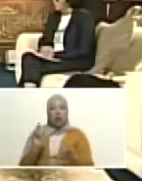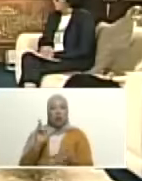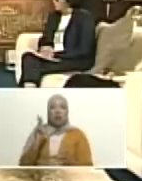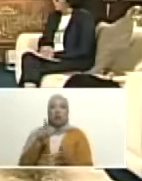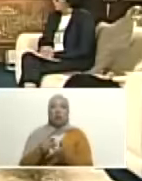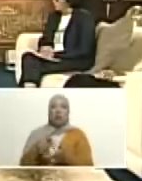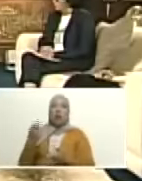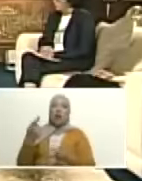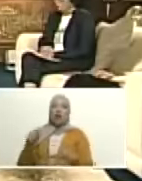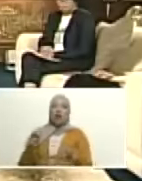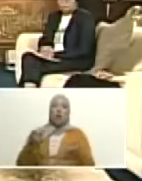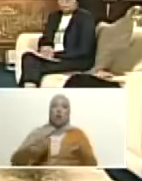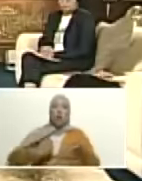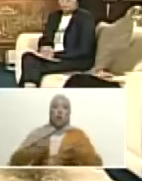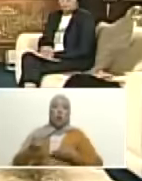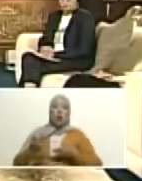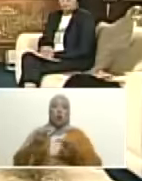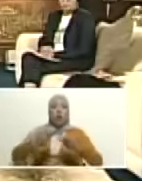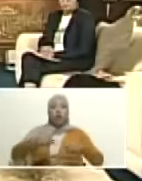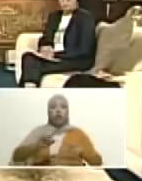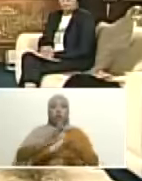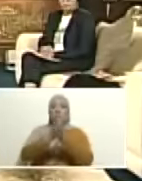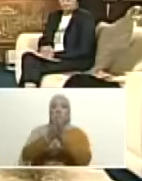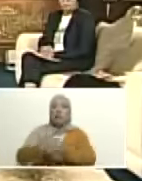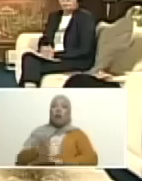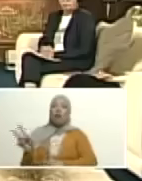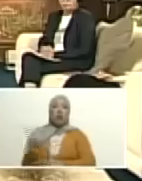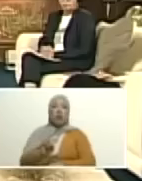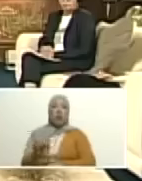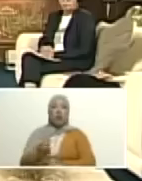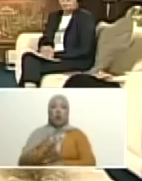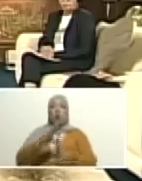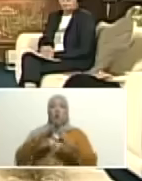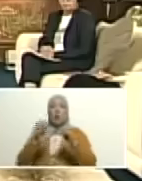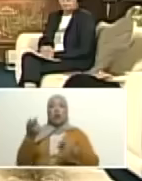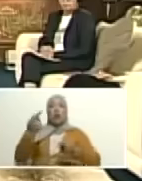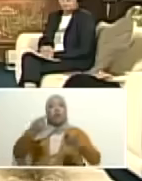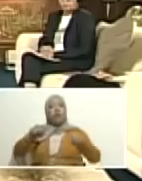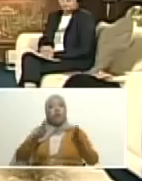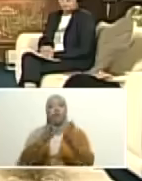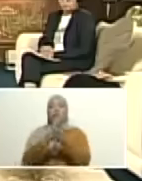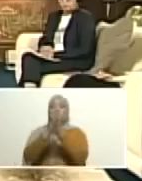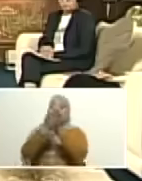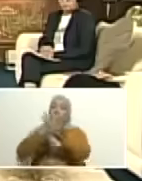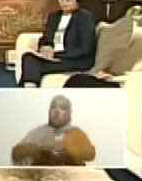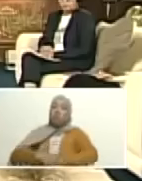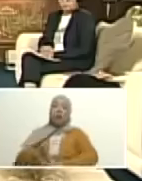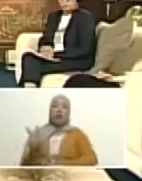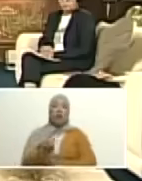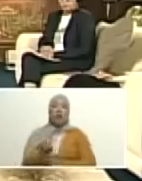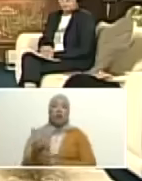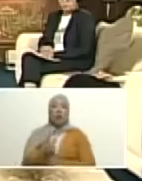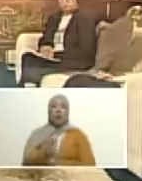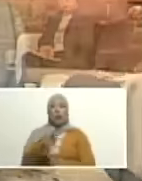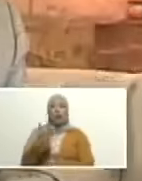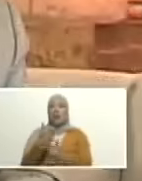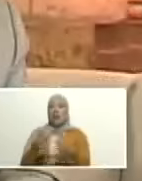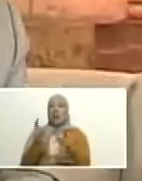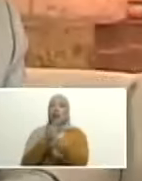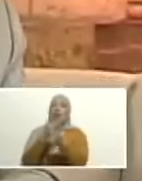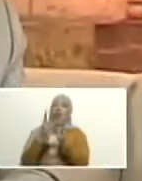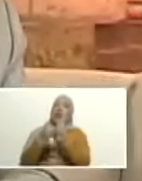las sanciones contra Venezuela, que deben ser levantadas todas las sanciones contra Venezuela, que Venezuela tiene